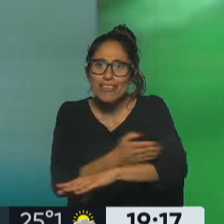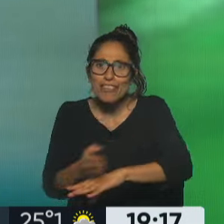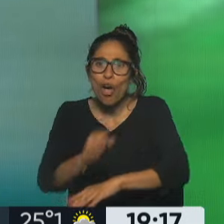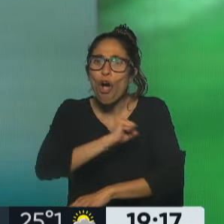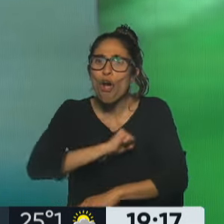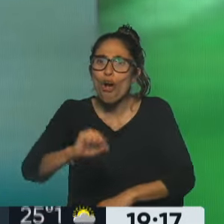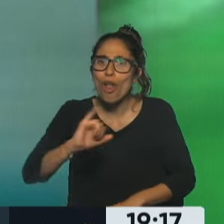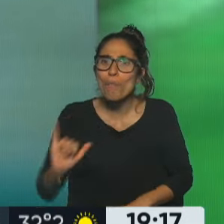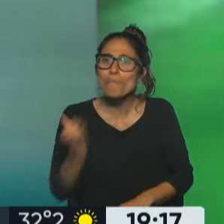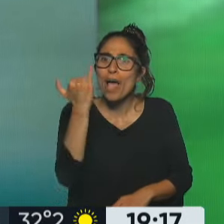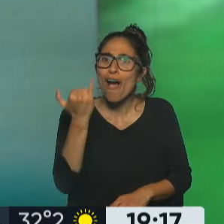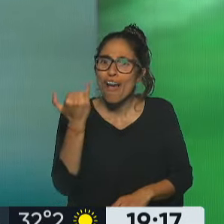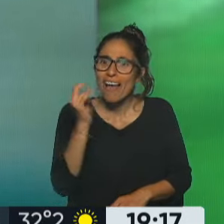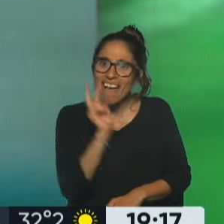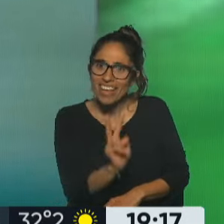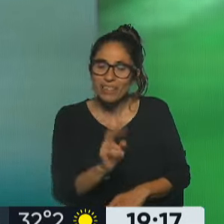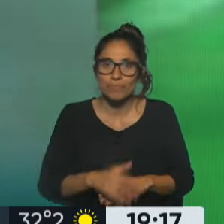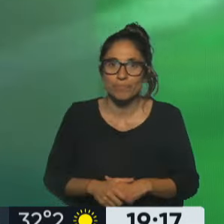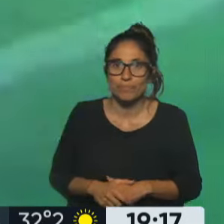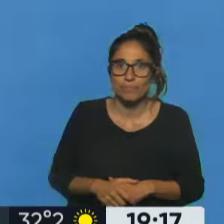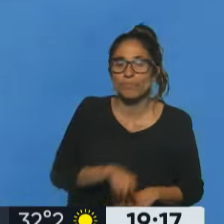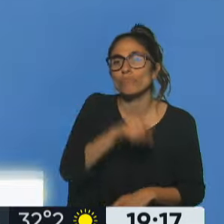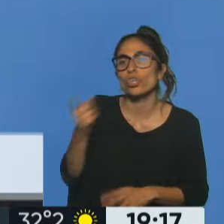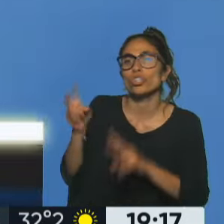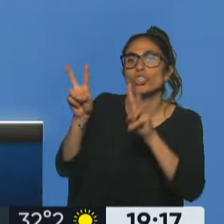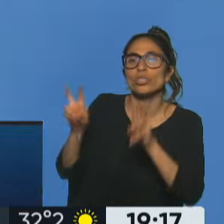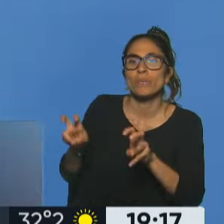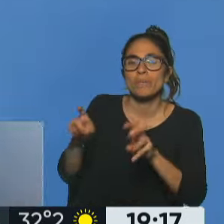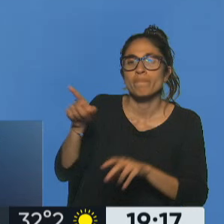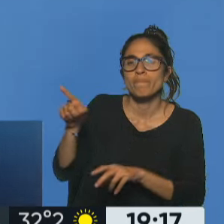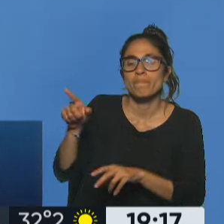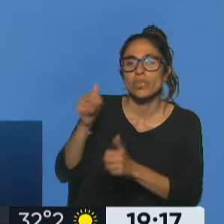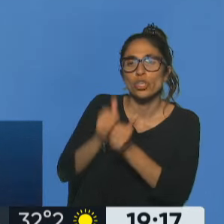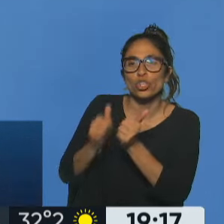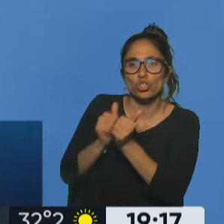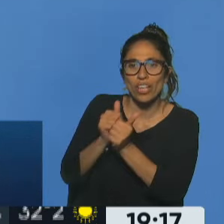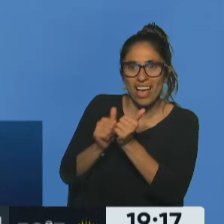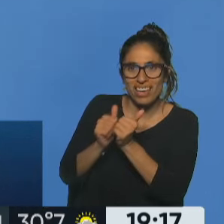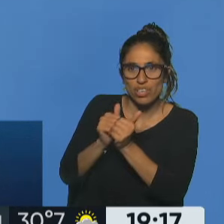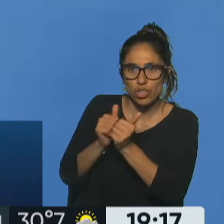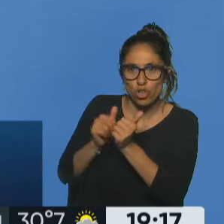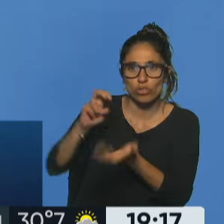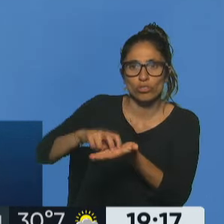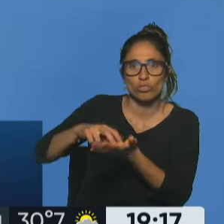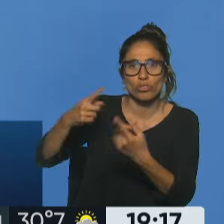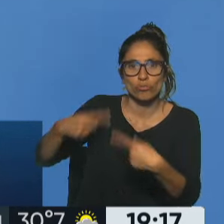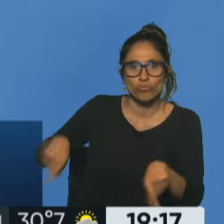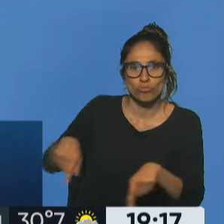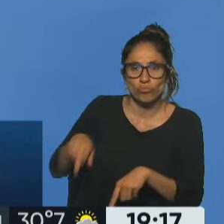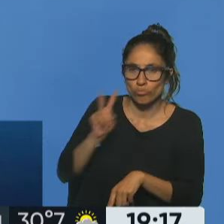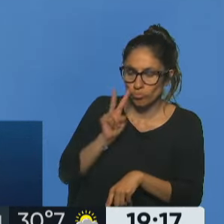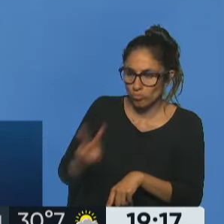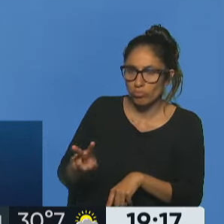Ahora nos ponemos serios de nuevo porque lamentablemente Rosario es noticia con una información que ha llegado hace minutos. Hallaron muerto a un fiscal